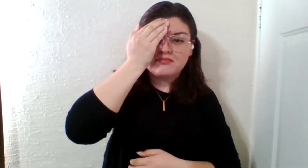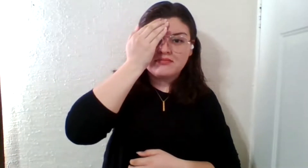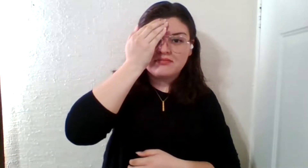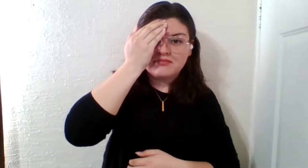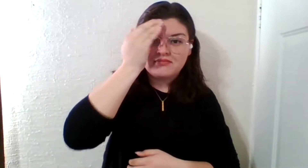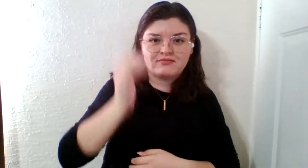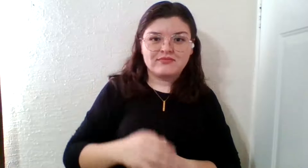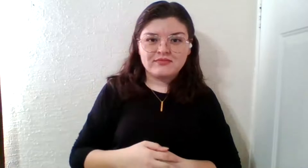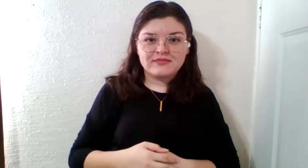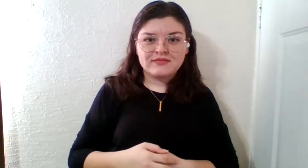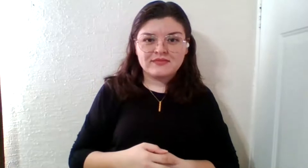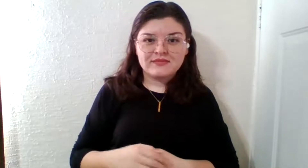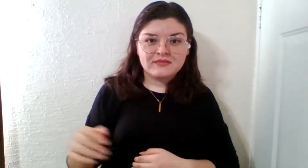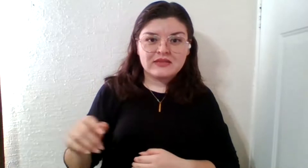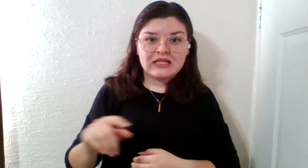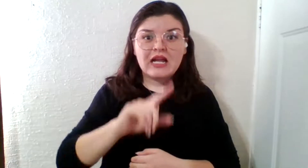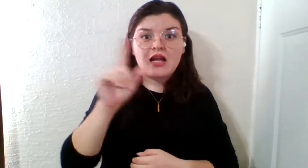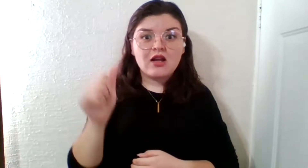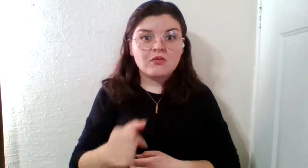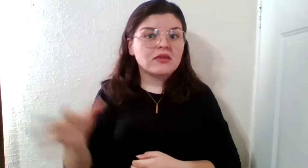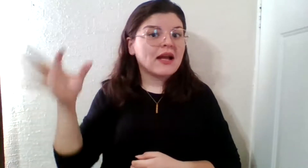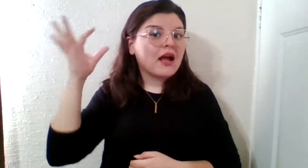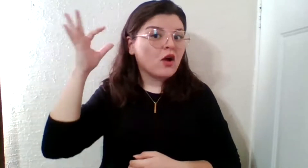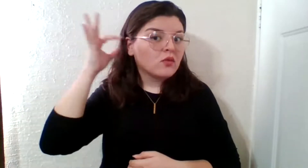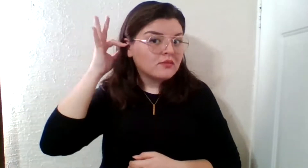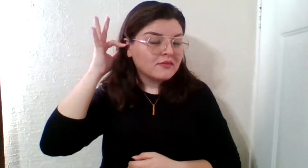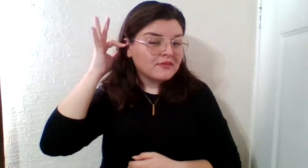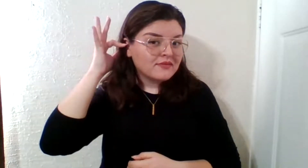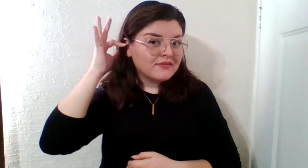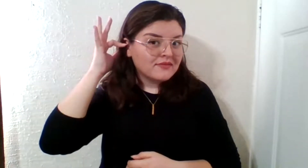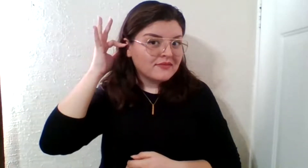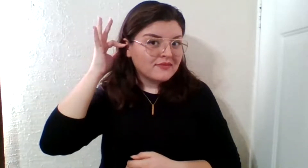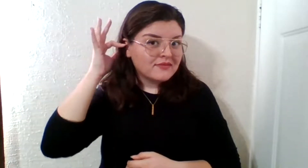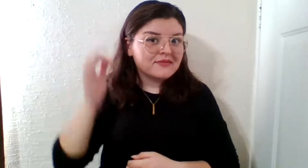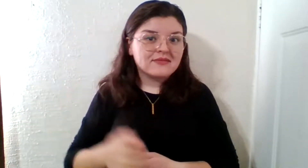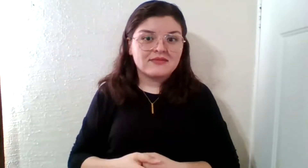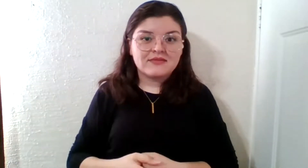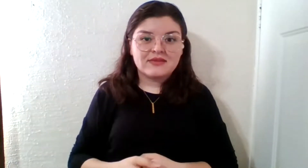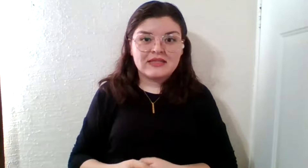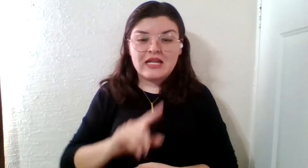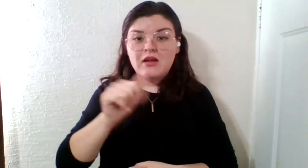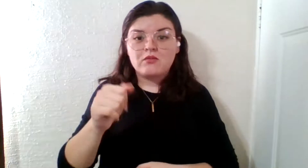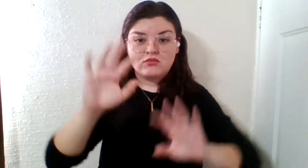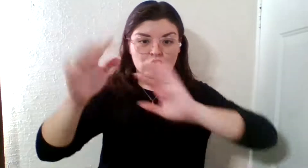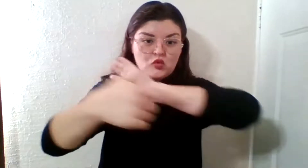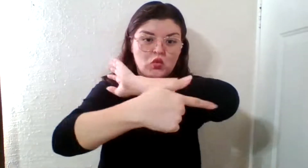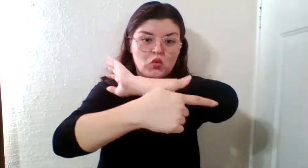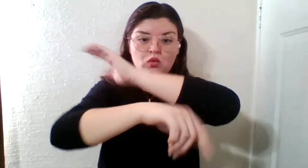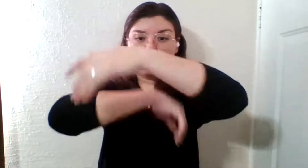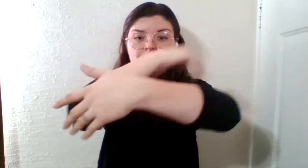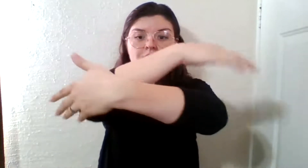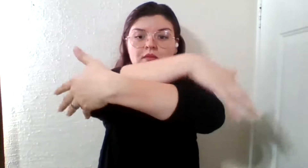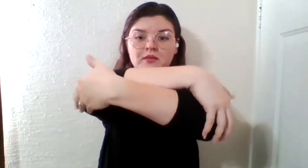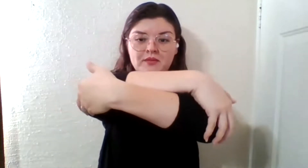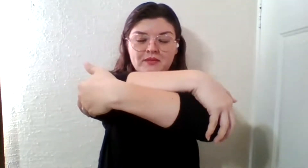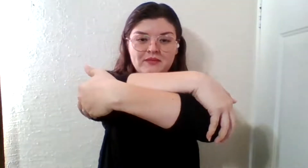Me tapo un ojo y luego me agarro la oreja. Me toco los codos